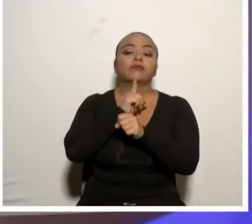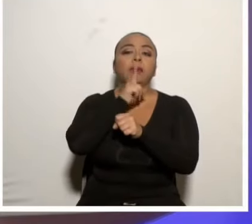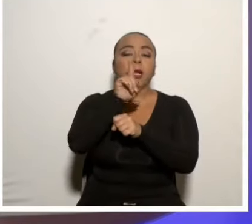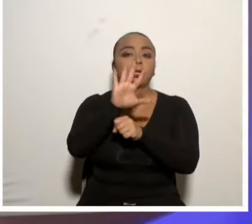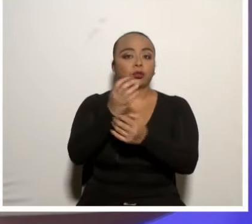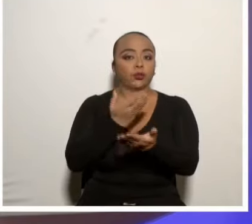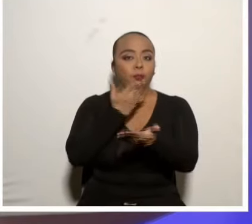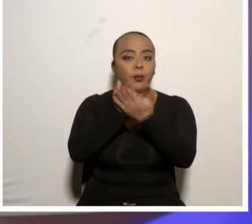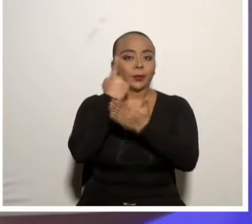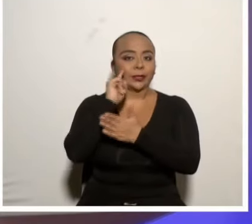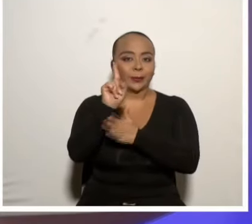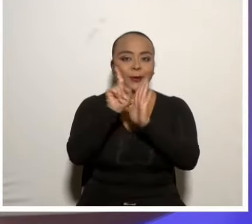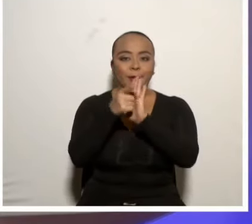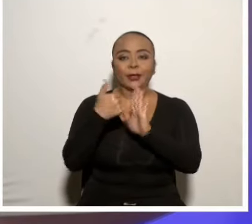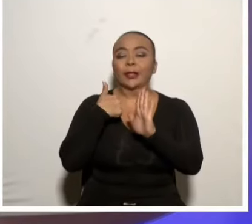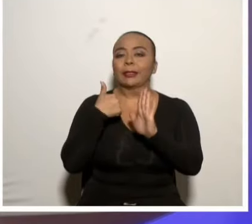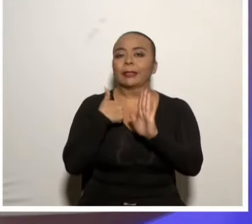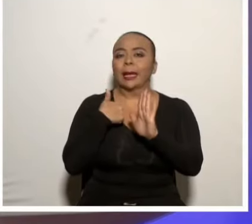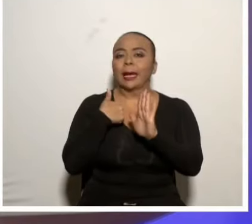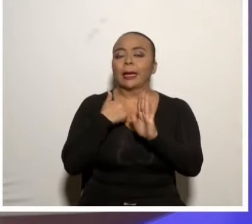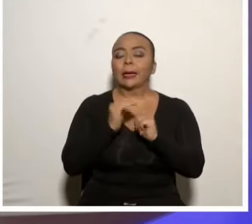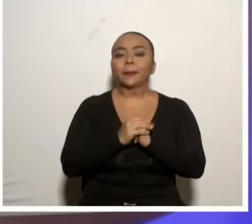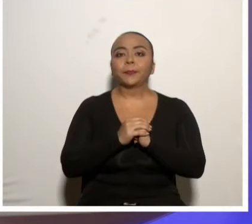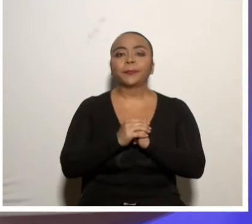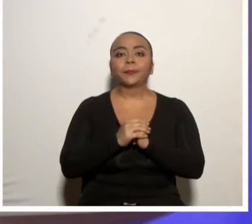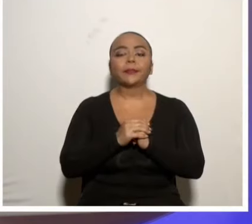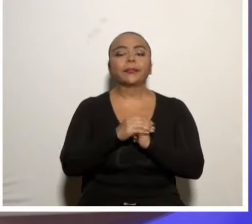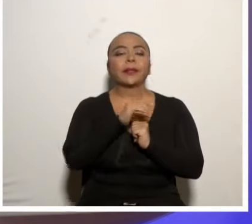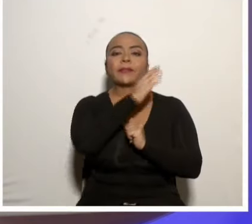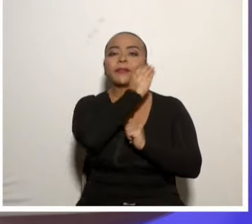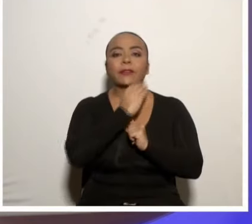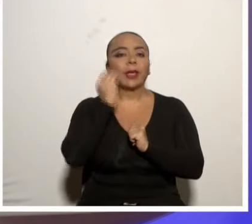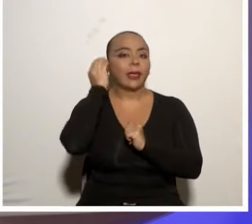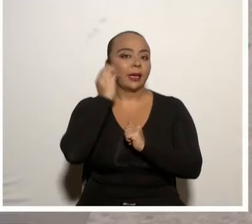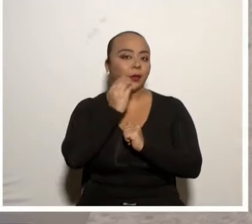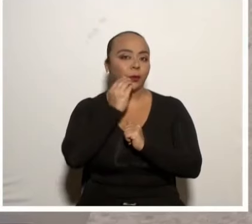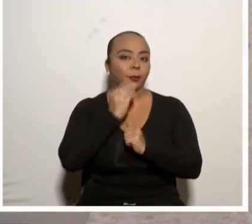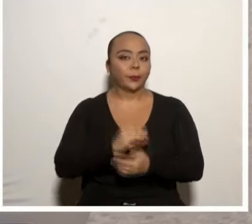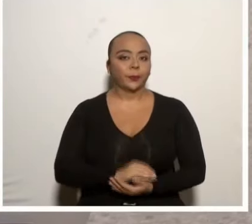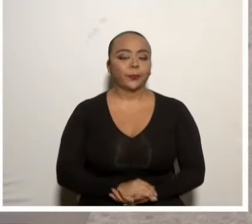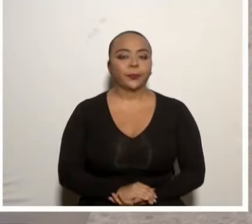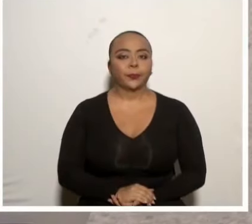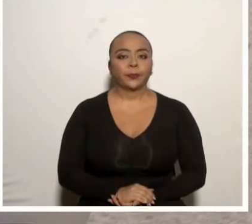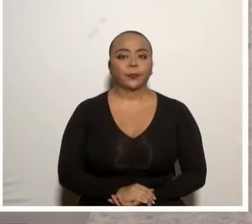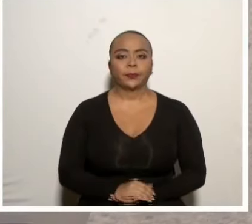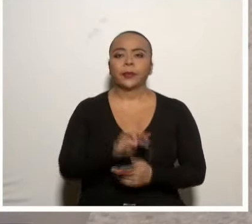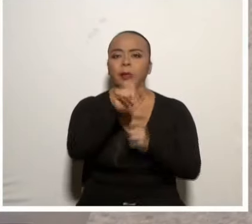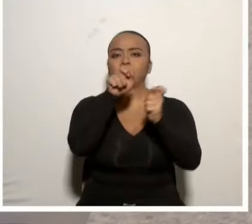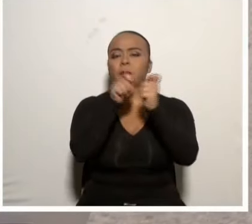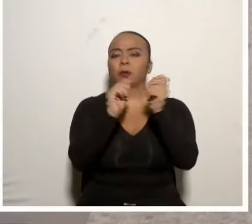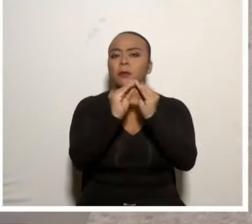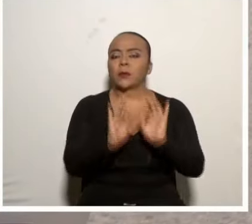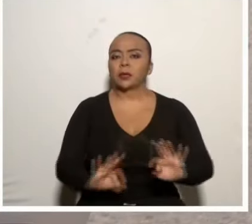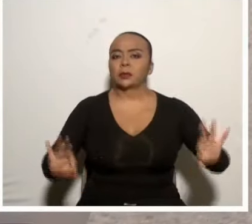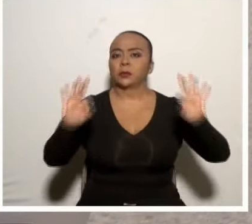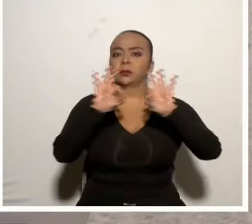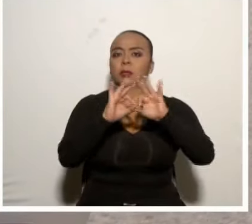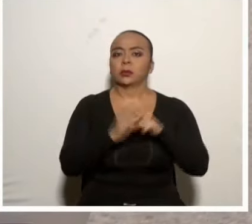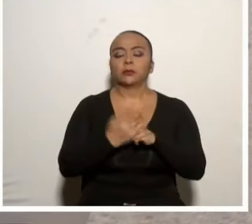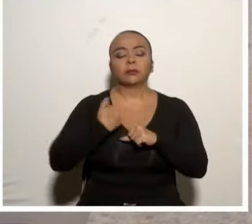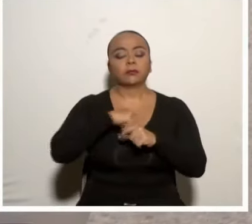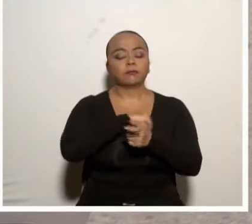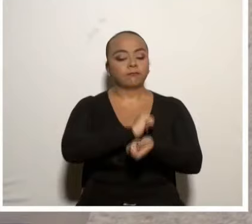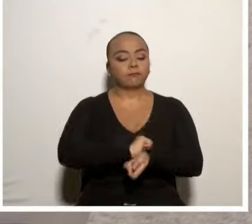su propuesta, por un minuto tiene la palabra el candidato Federico Malavasi. El punto fundamental es que nos